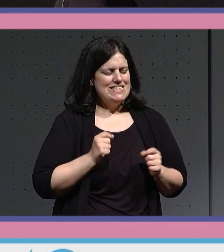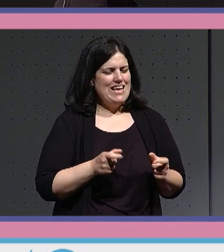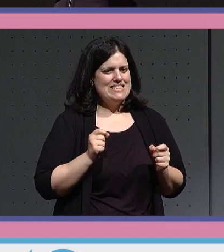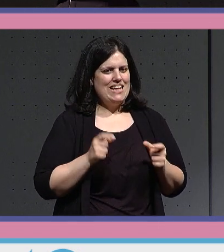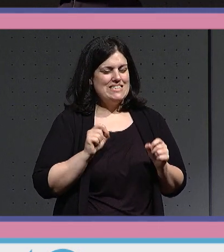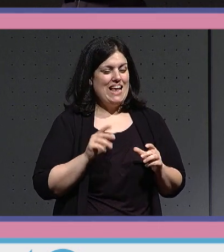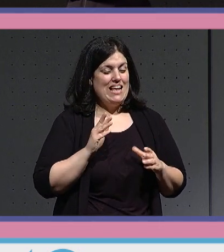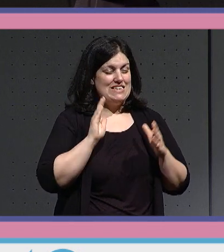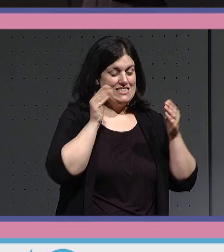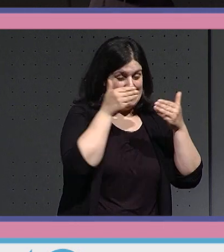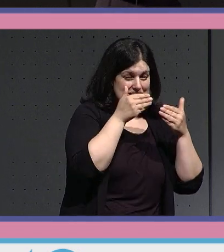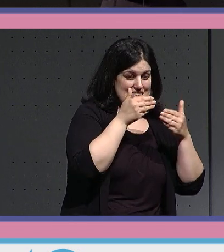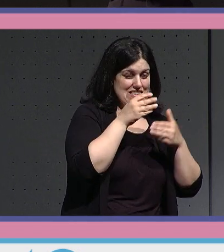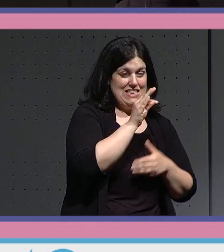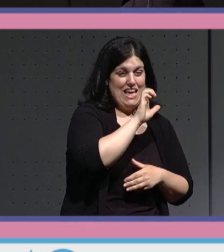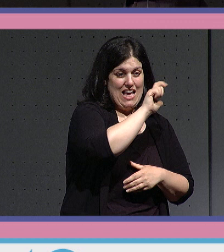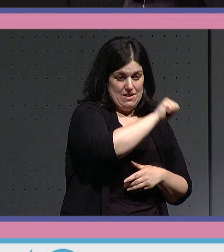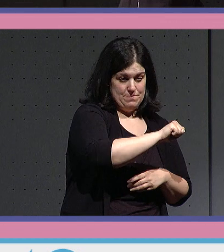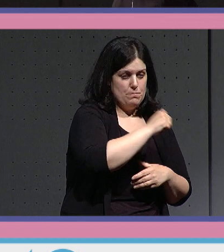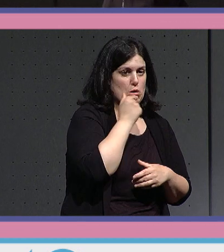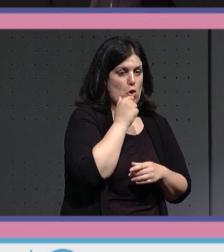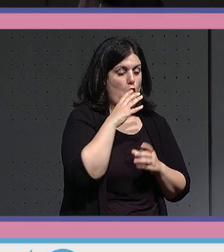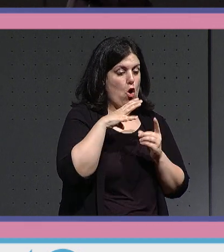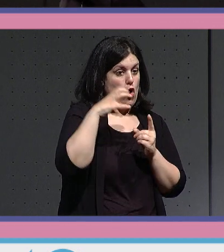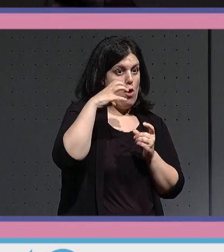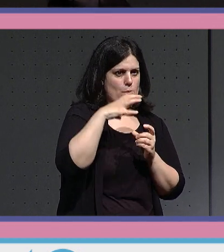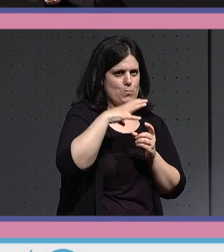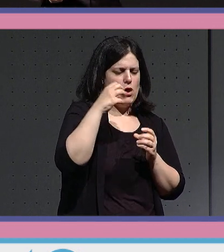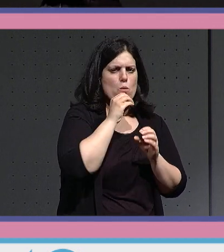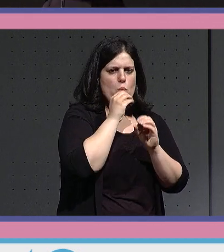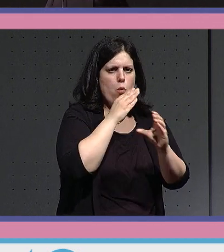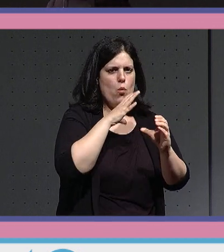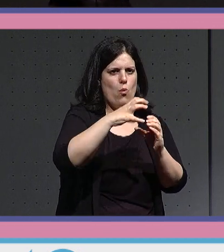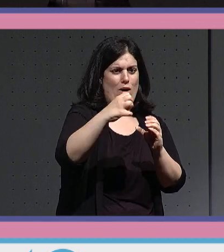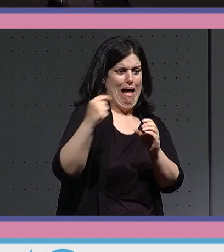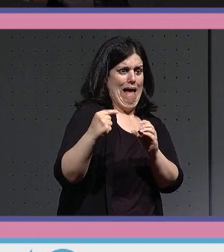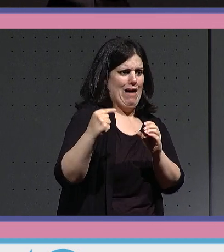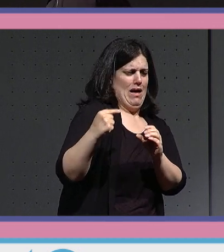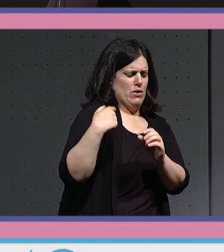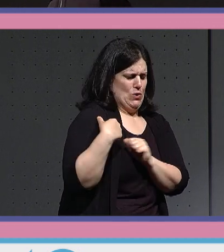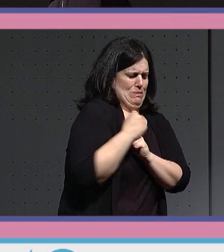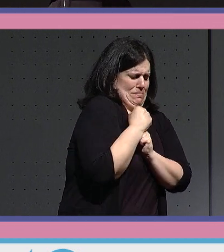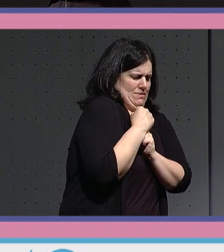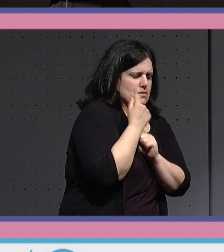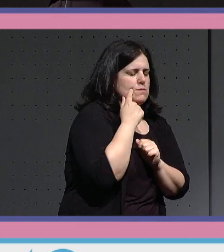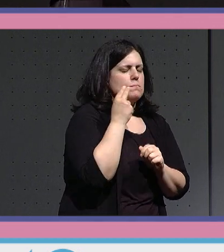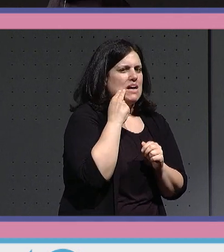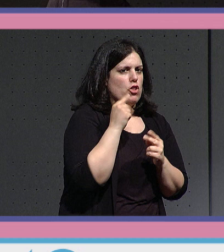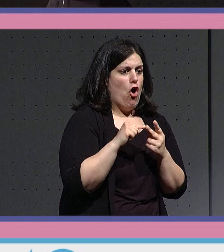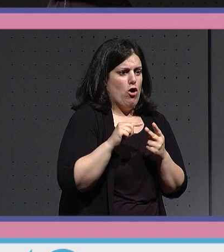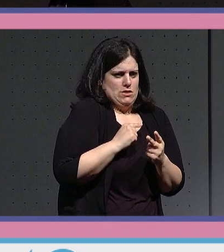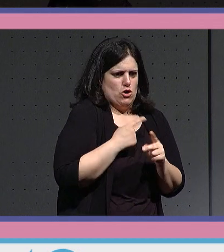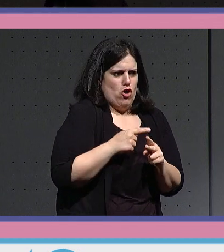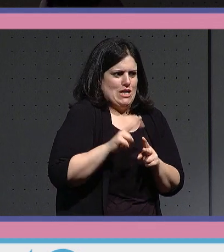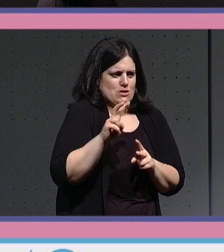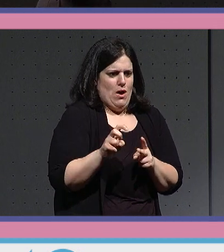personas con TEA. Miedo a que se explote un globo, determinadas cosas que no son capaces de hacer, situación de pánico ante una